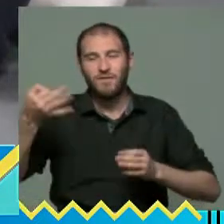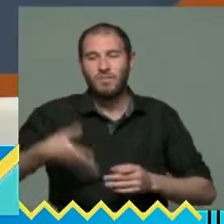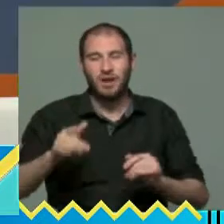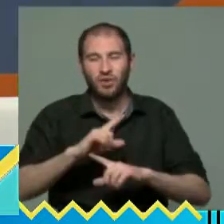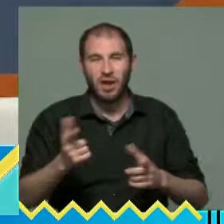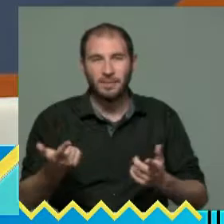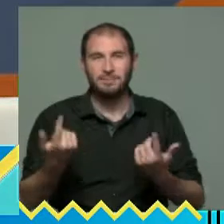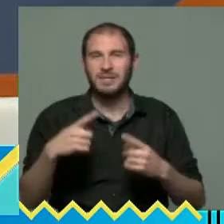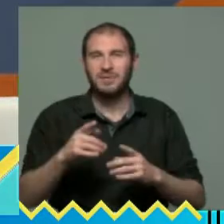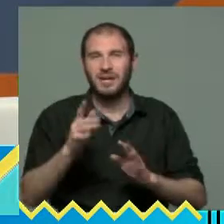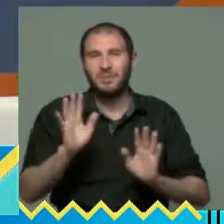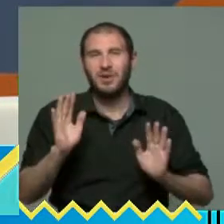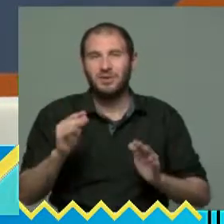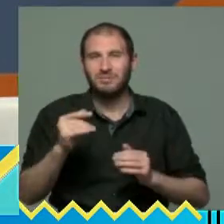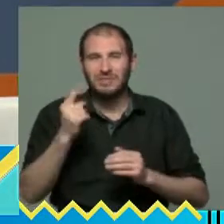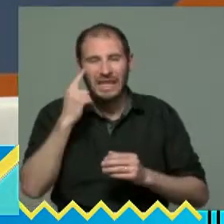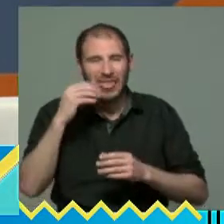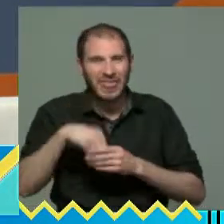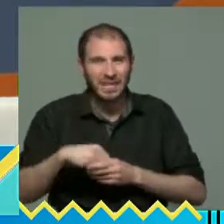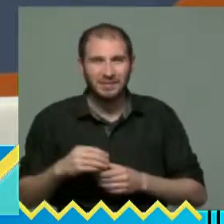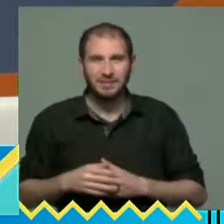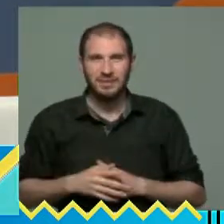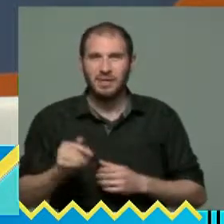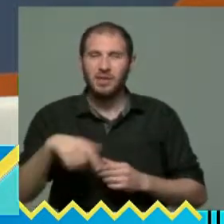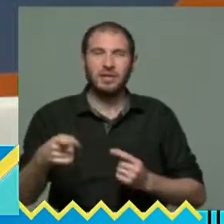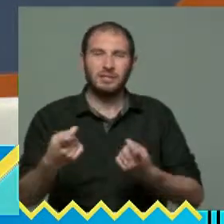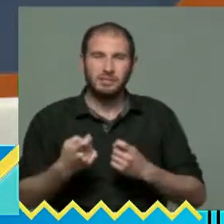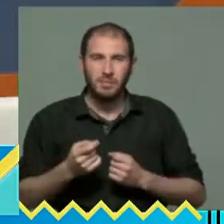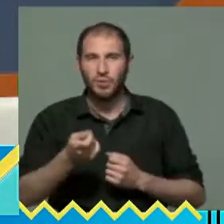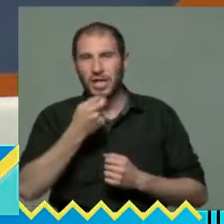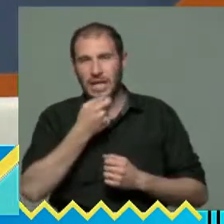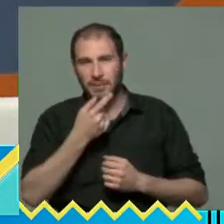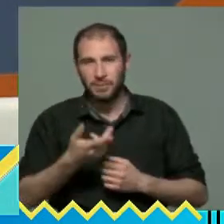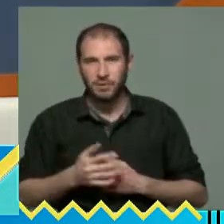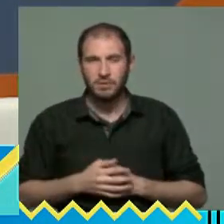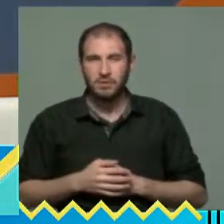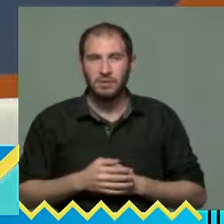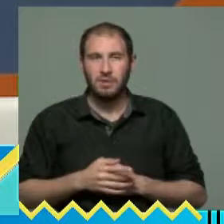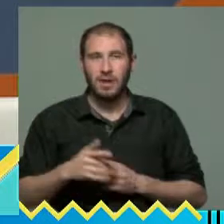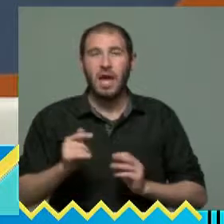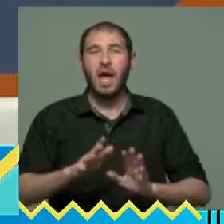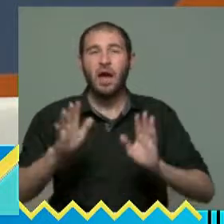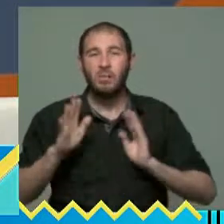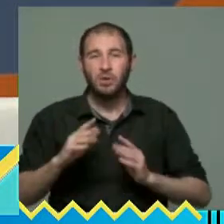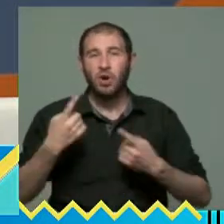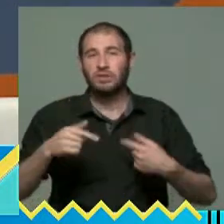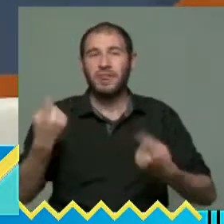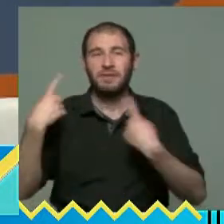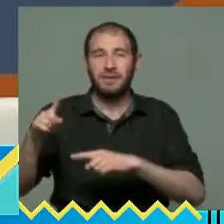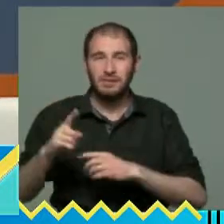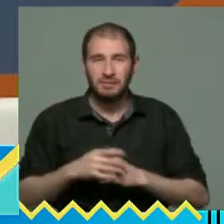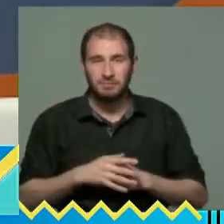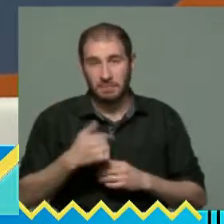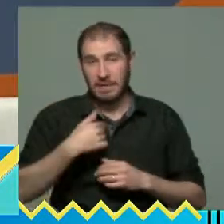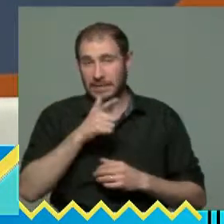pero no quizás no en la mística que debió haber tenido. Si hubiera ido Juan y Jofre, probablemente la situación hubiera sido distinta,